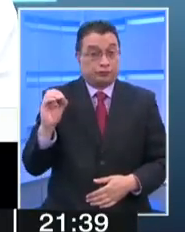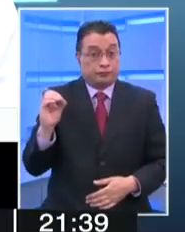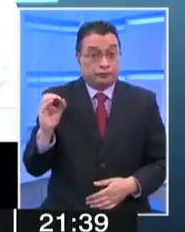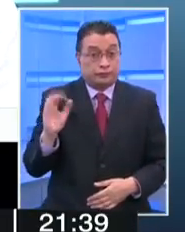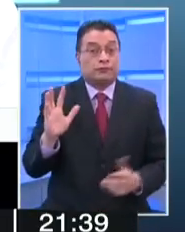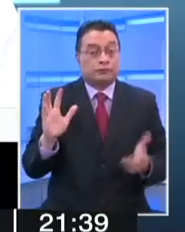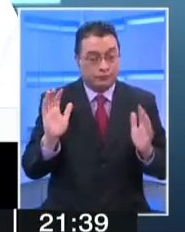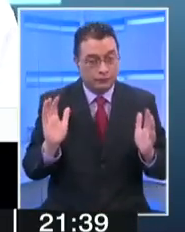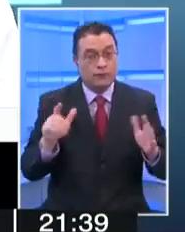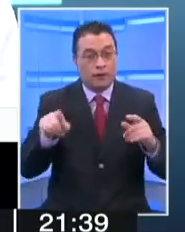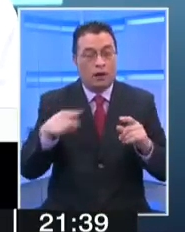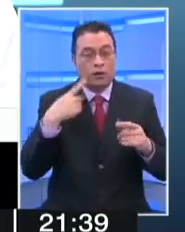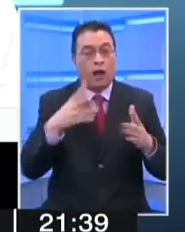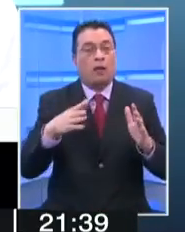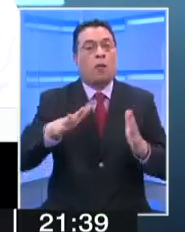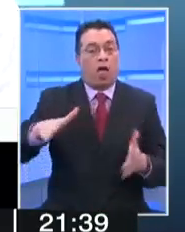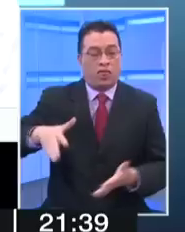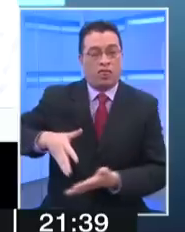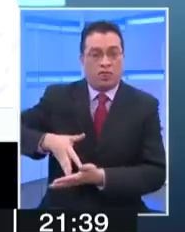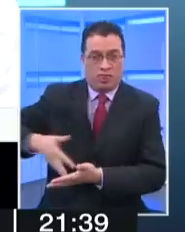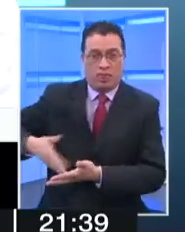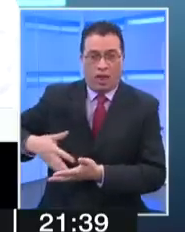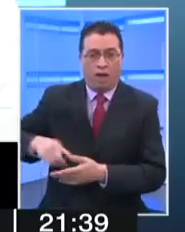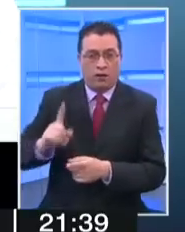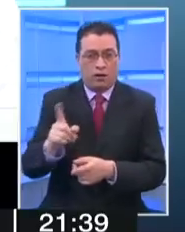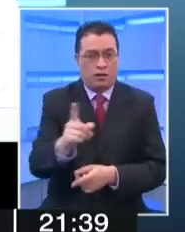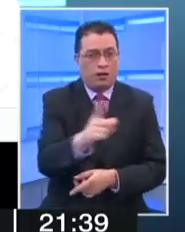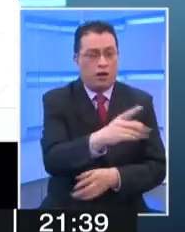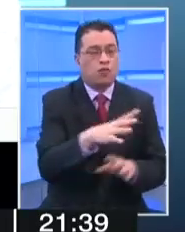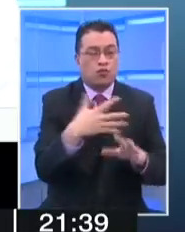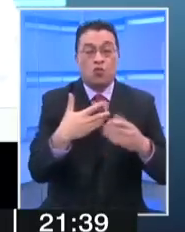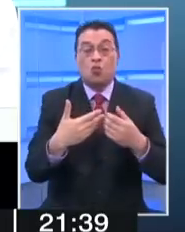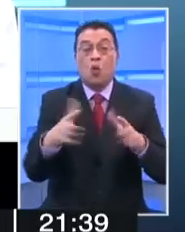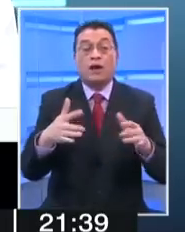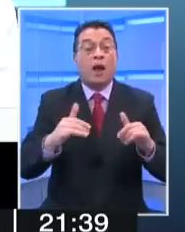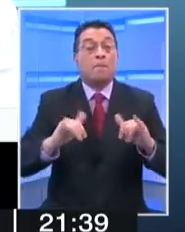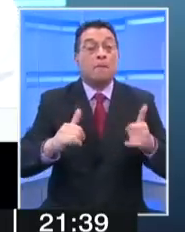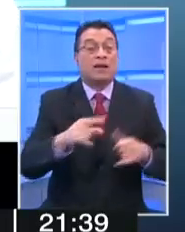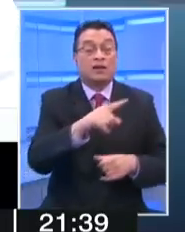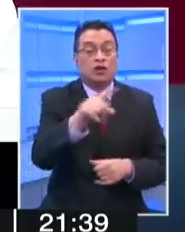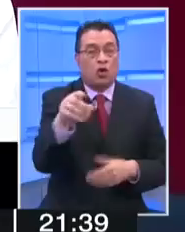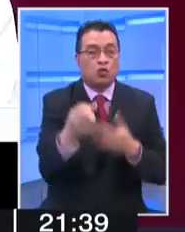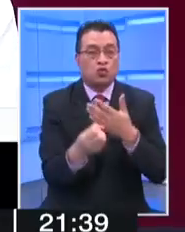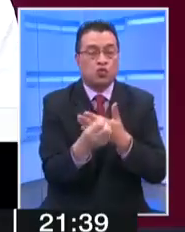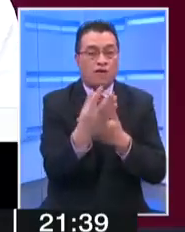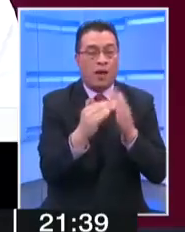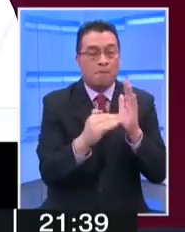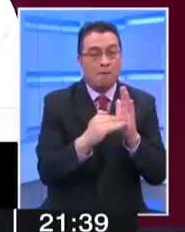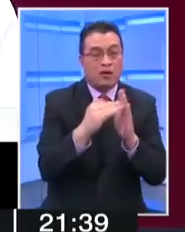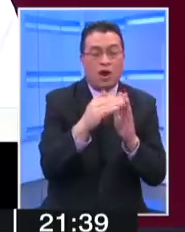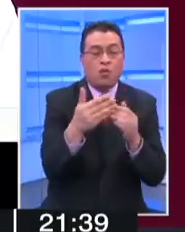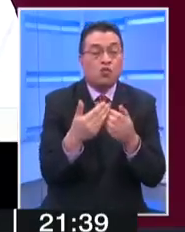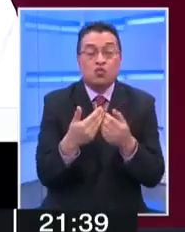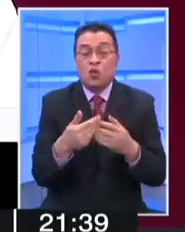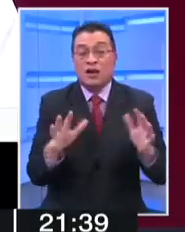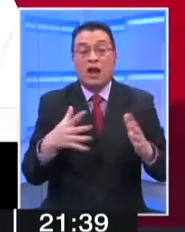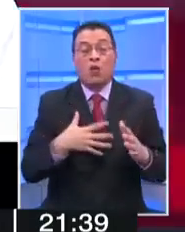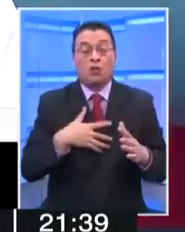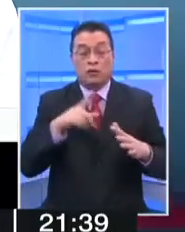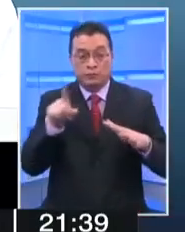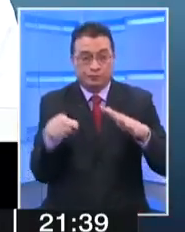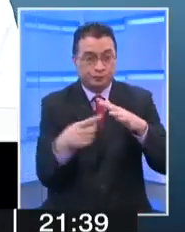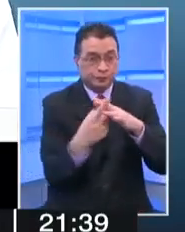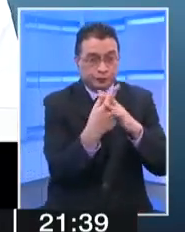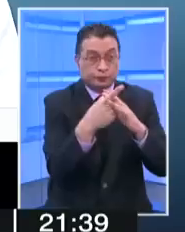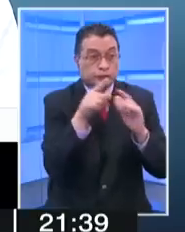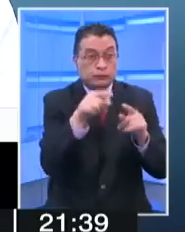premiado mucho yo creo que también lo ha debilitado y yo creo que cualquier partido ya sea de Nueva mayoría de derecha cualquiera que quiera alzarse con con la